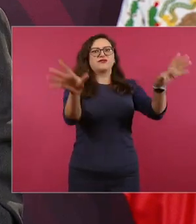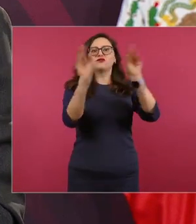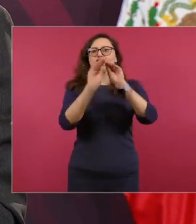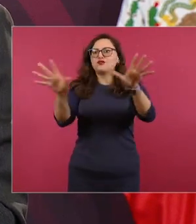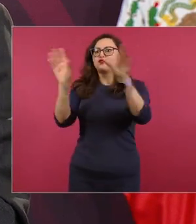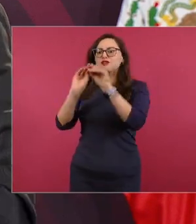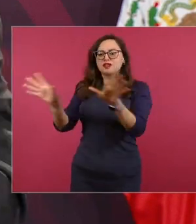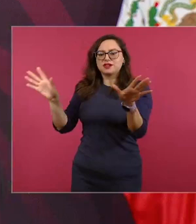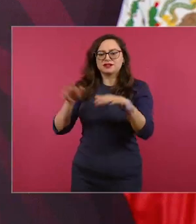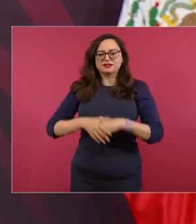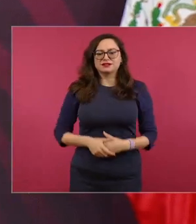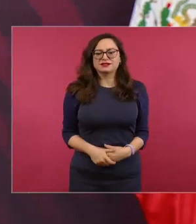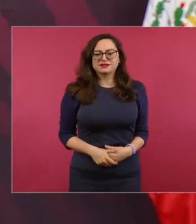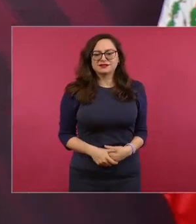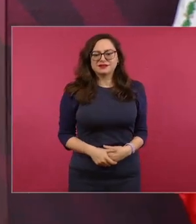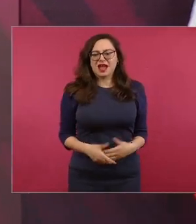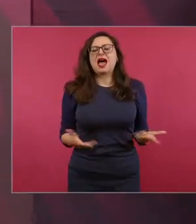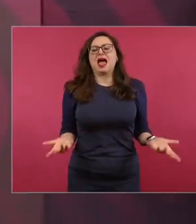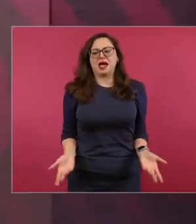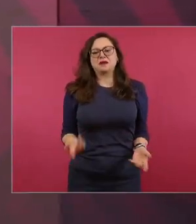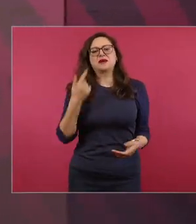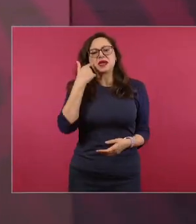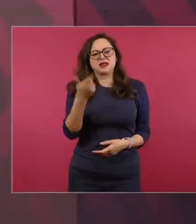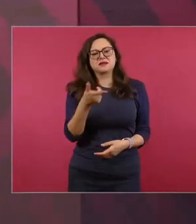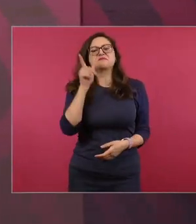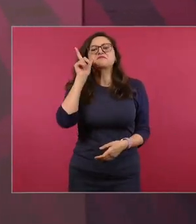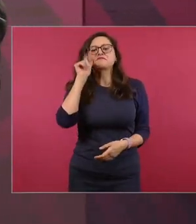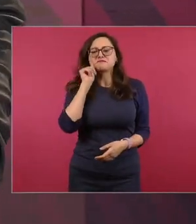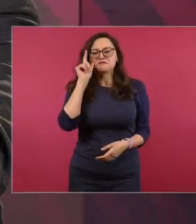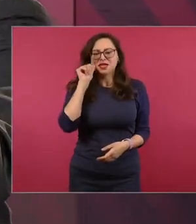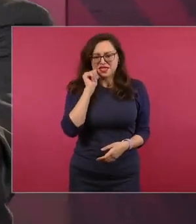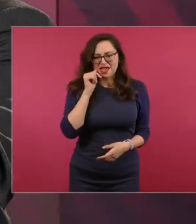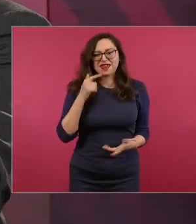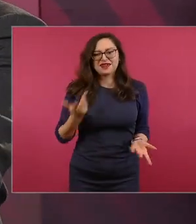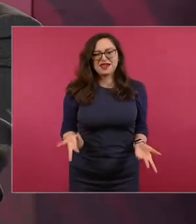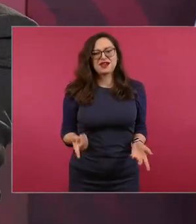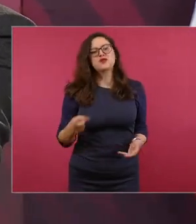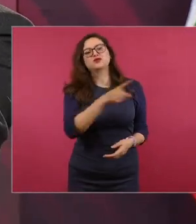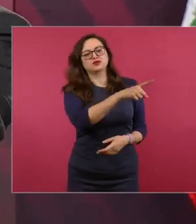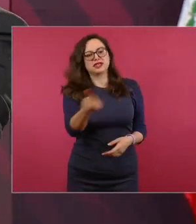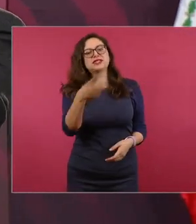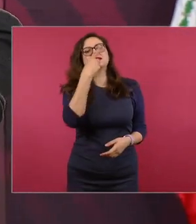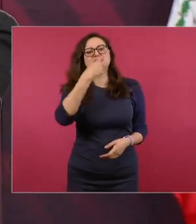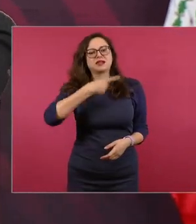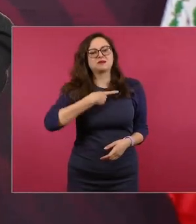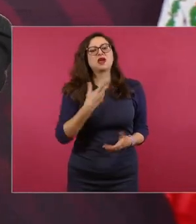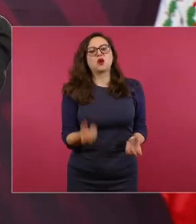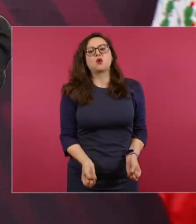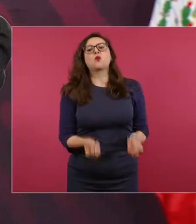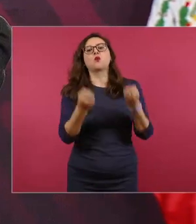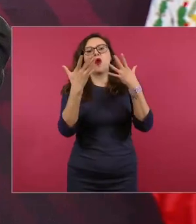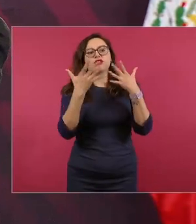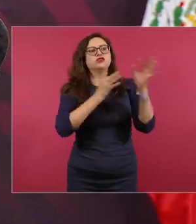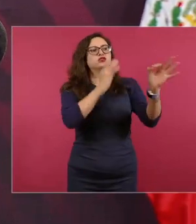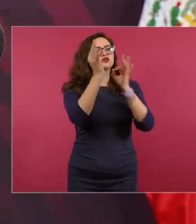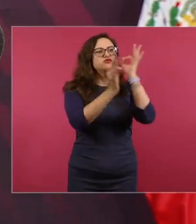ayúdennos para que los que actuaron de manera tendenciosa